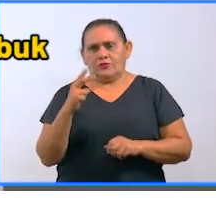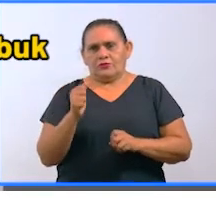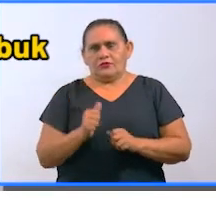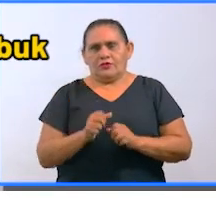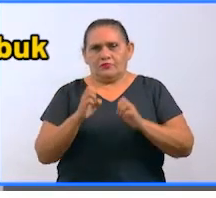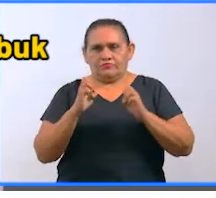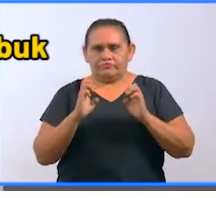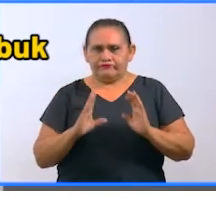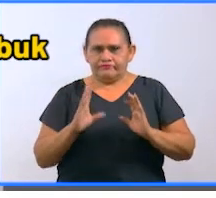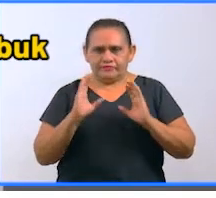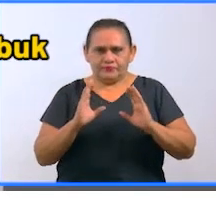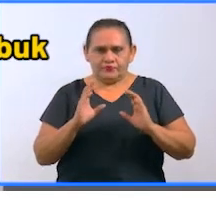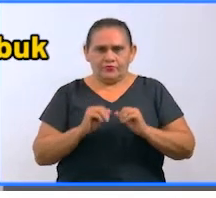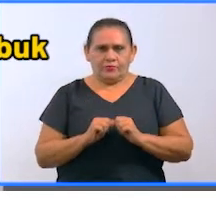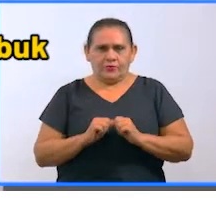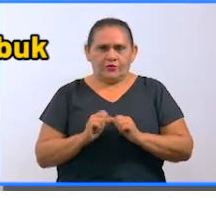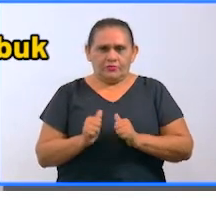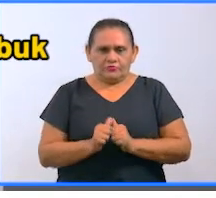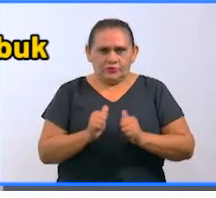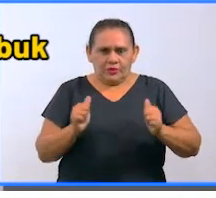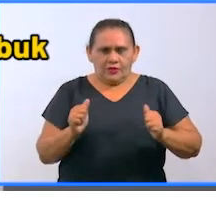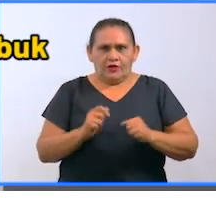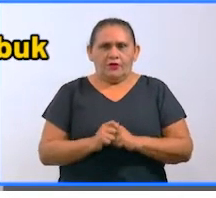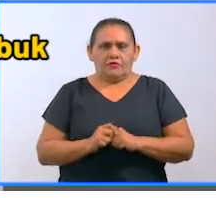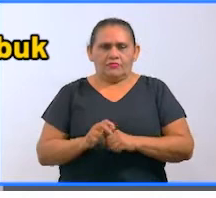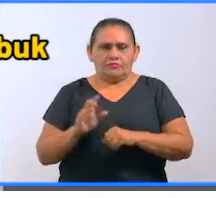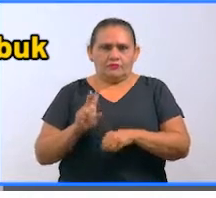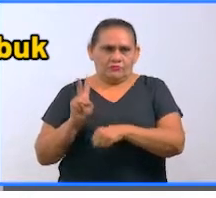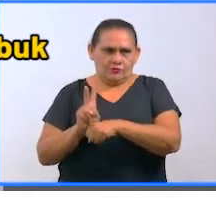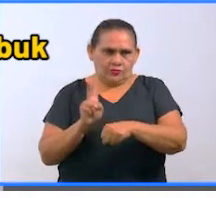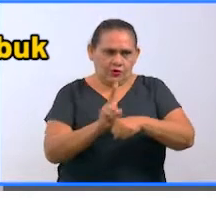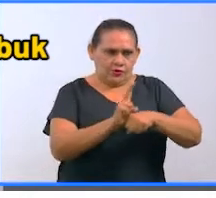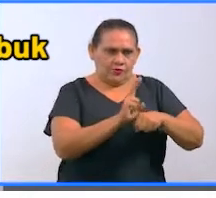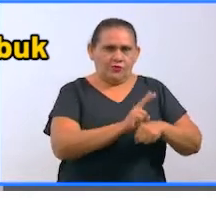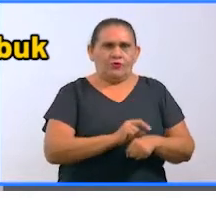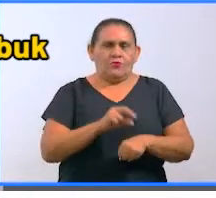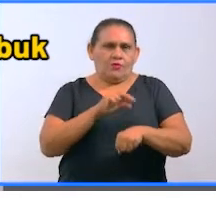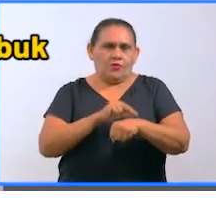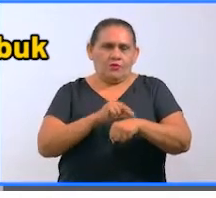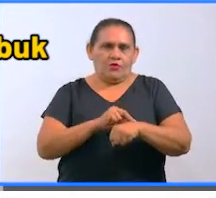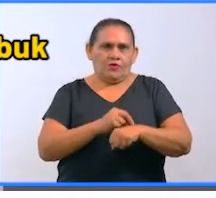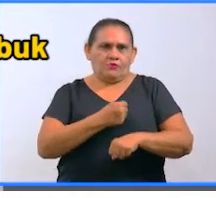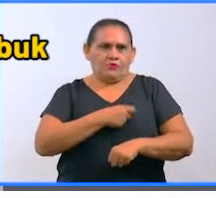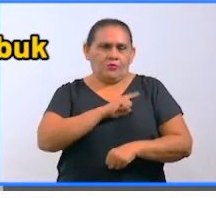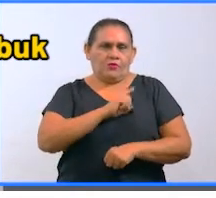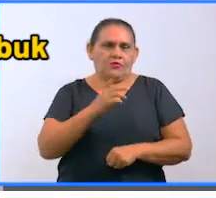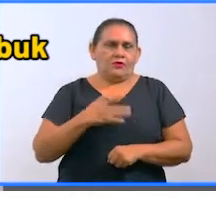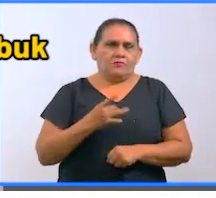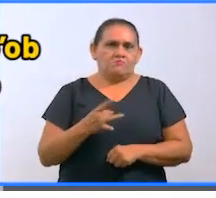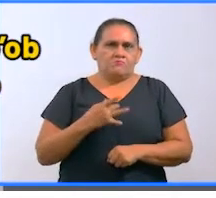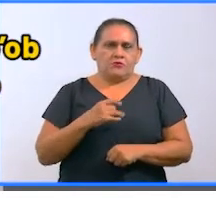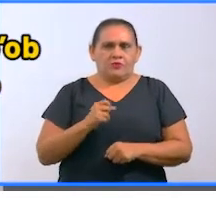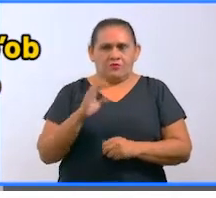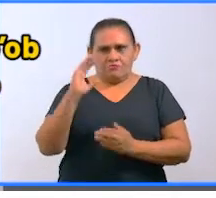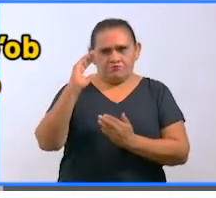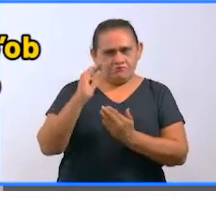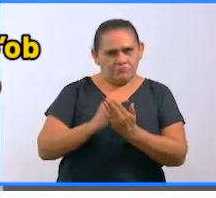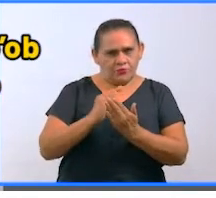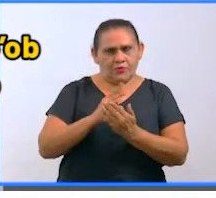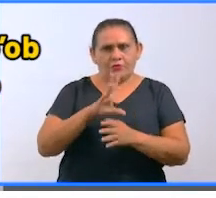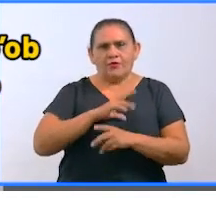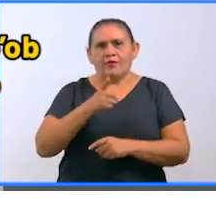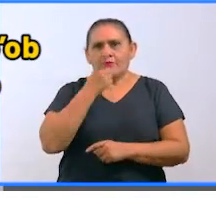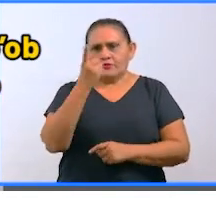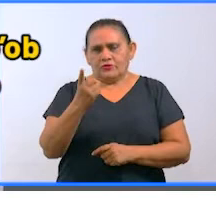aislados, monitoreados constantemente por personal médico de la Secretaría de Salud, presentan síntomas leves. Como